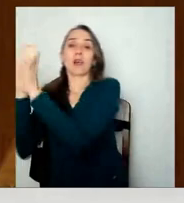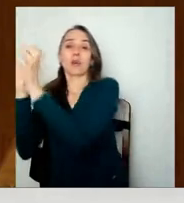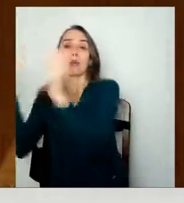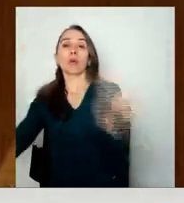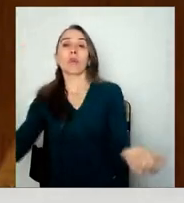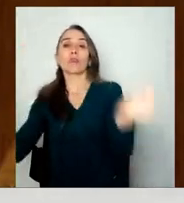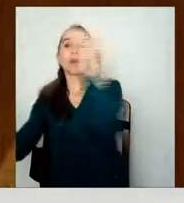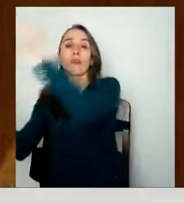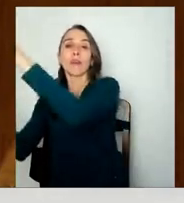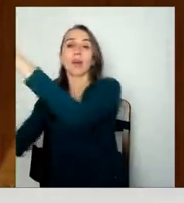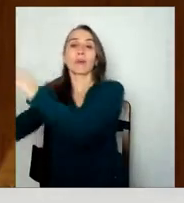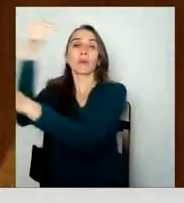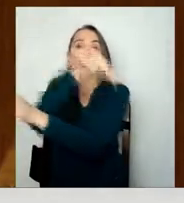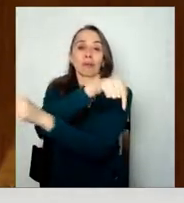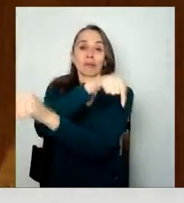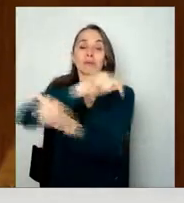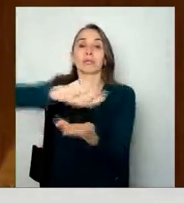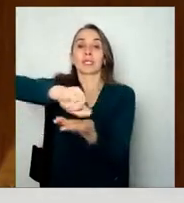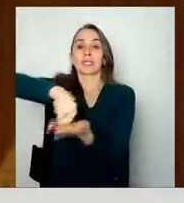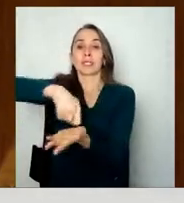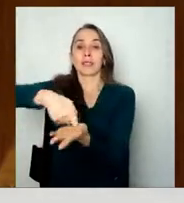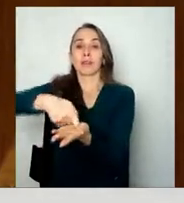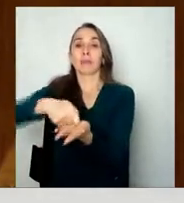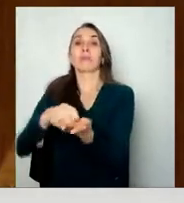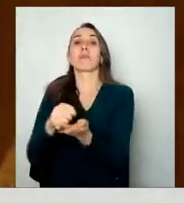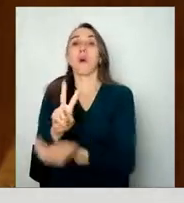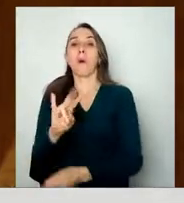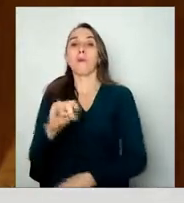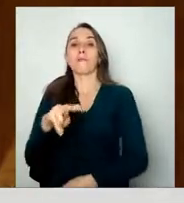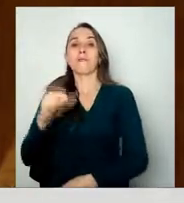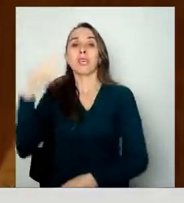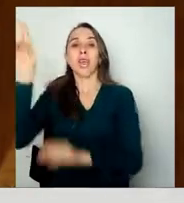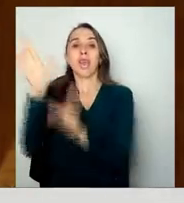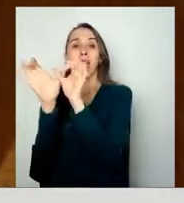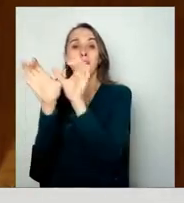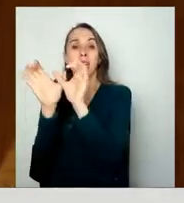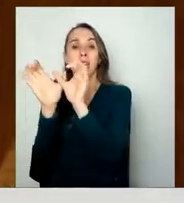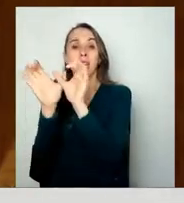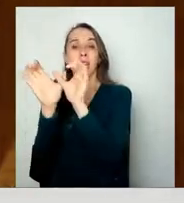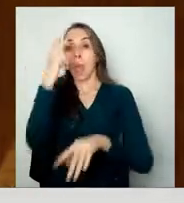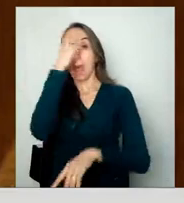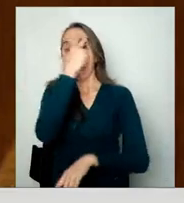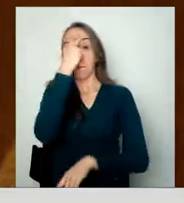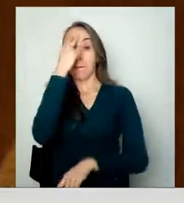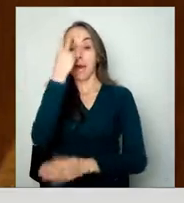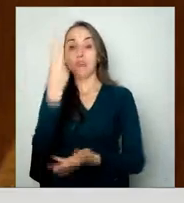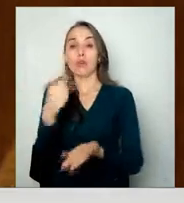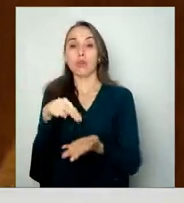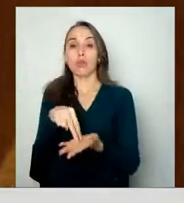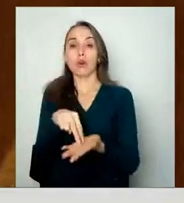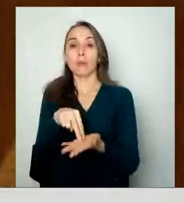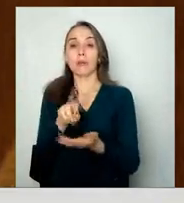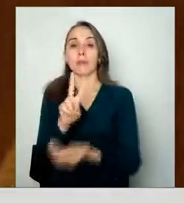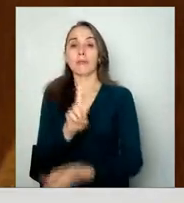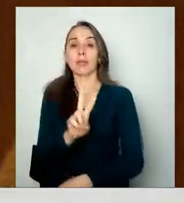suscrito en Viena el Diez de marzo del 2022